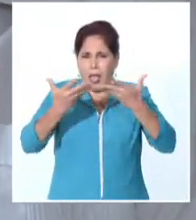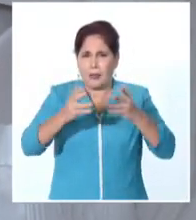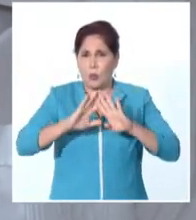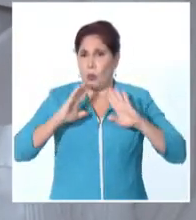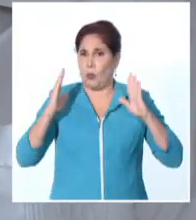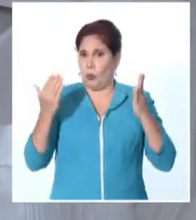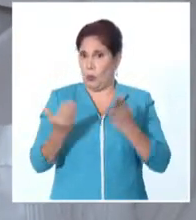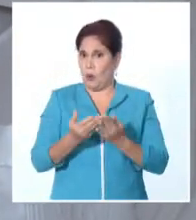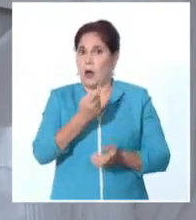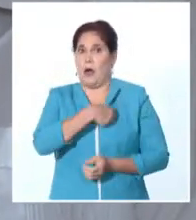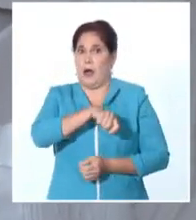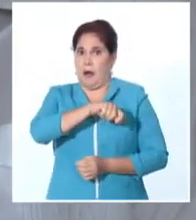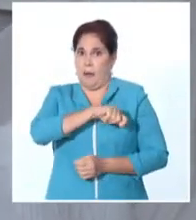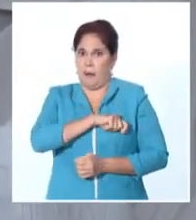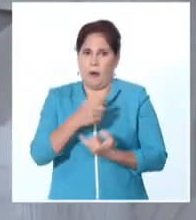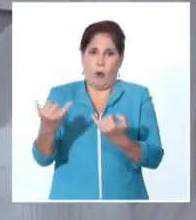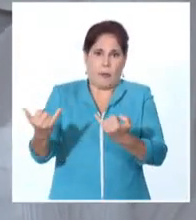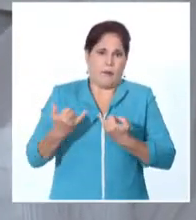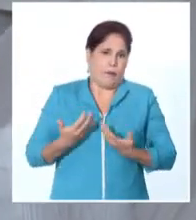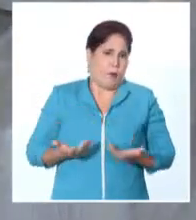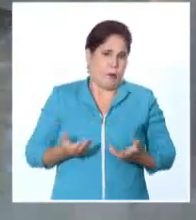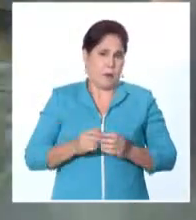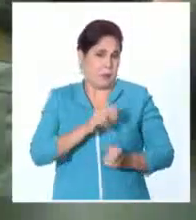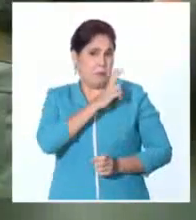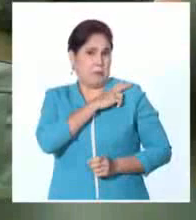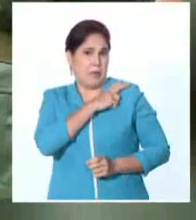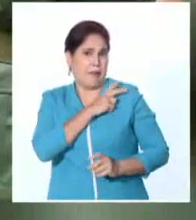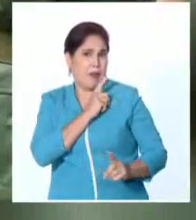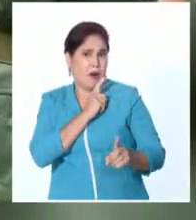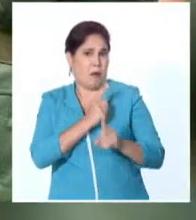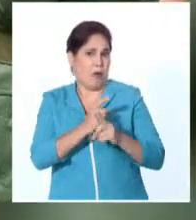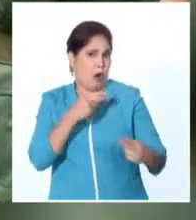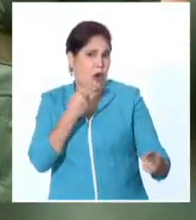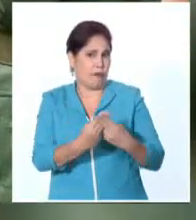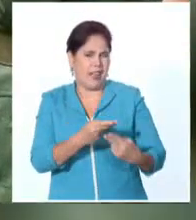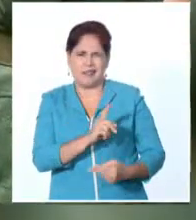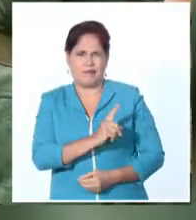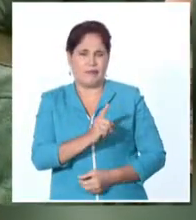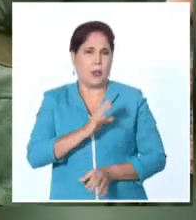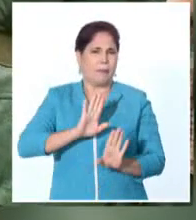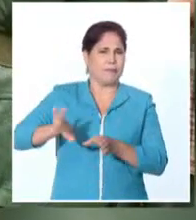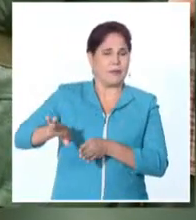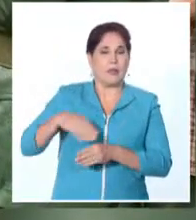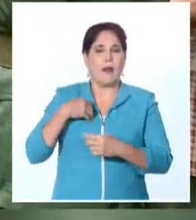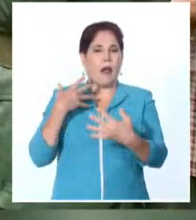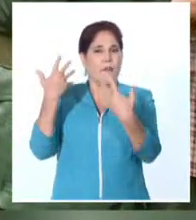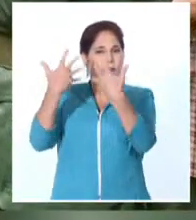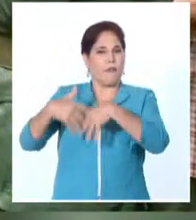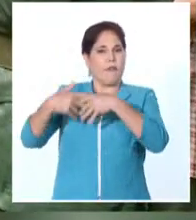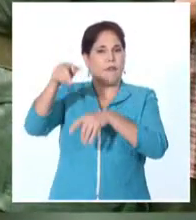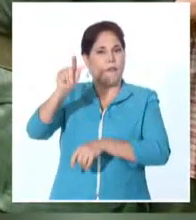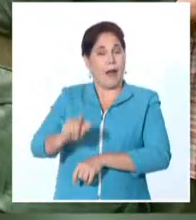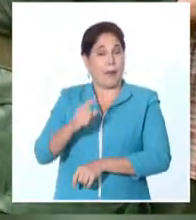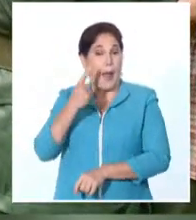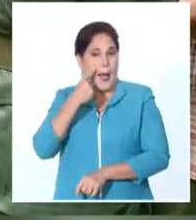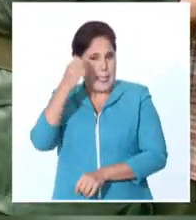gente, es lo que lo hace a él tan grande, tan inmenso, ¿no? Como él